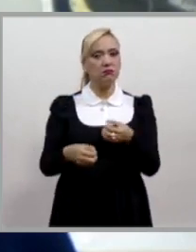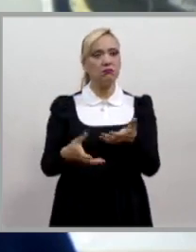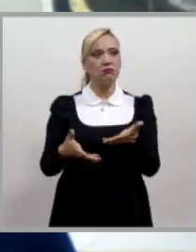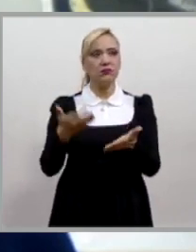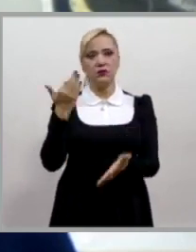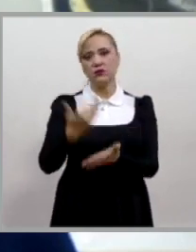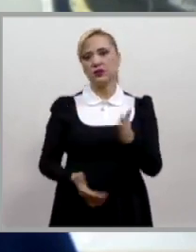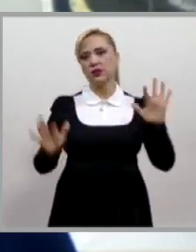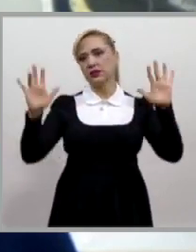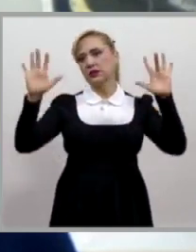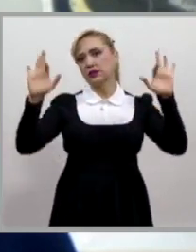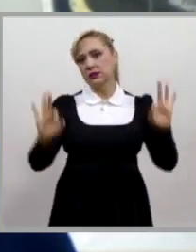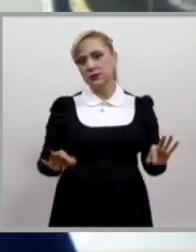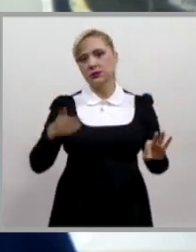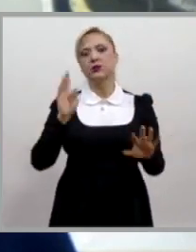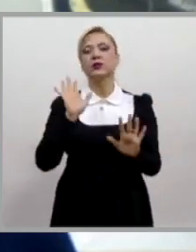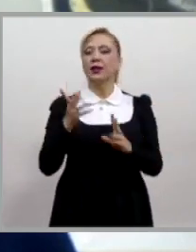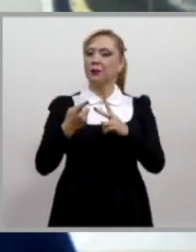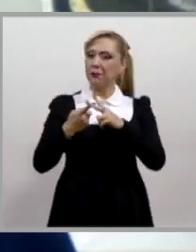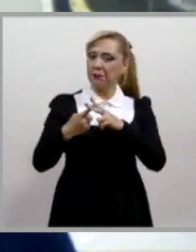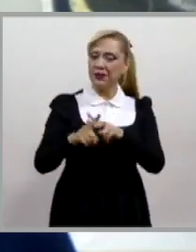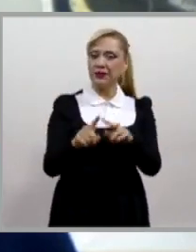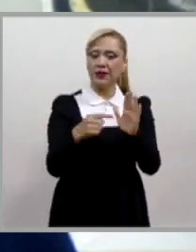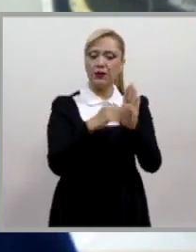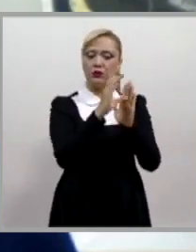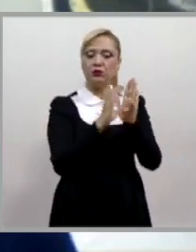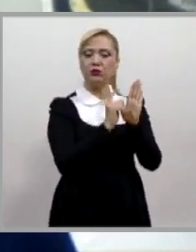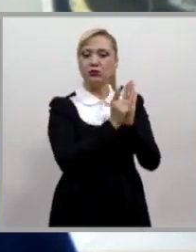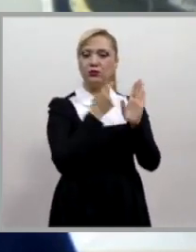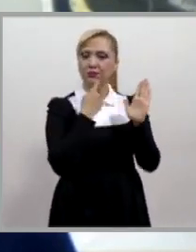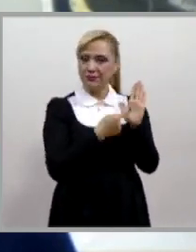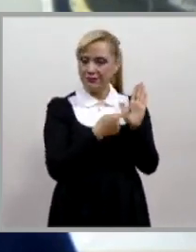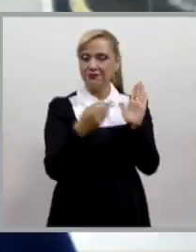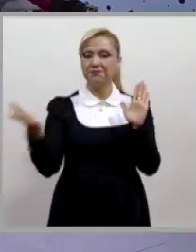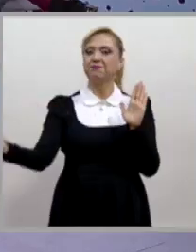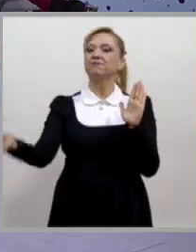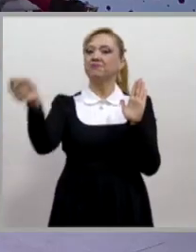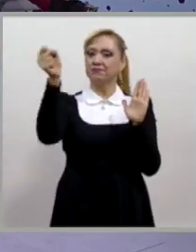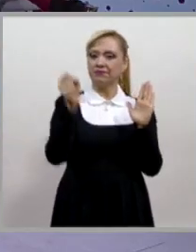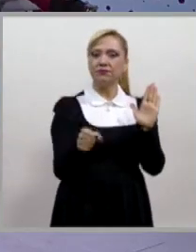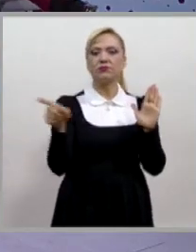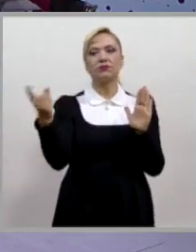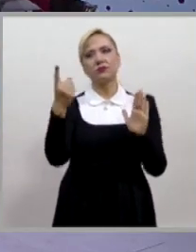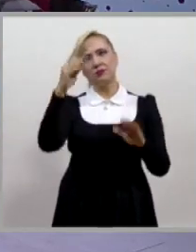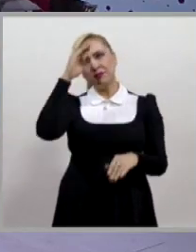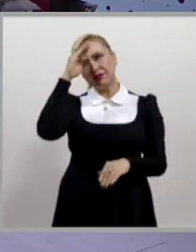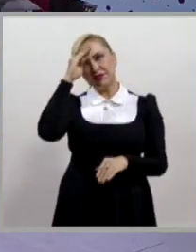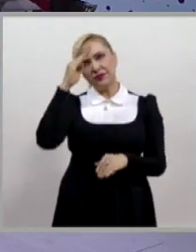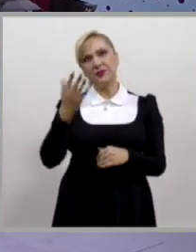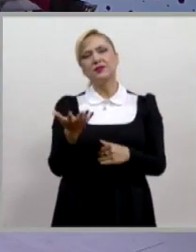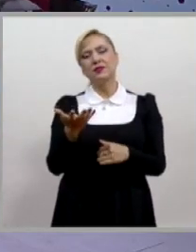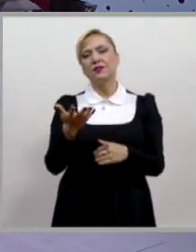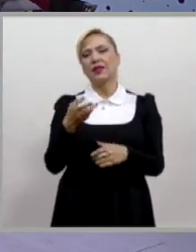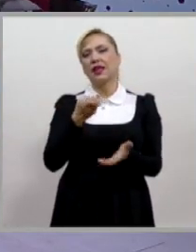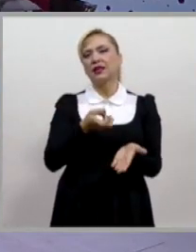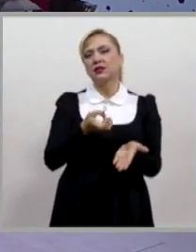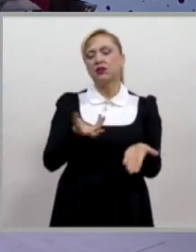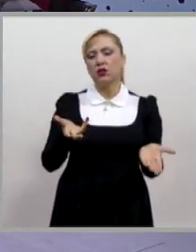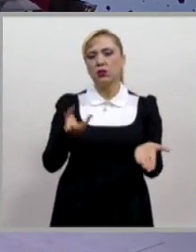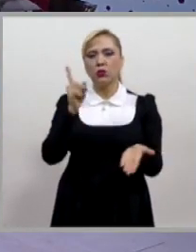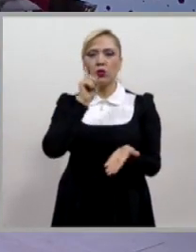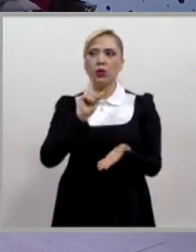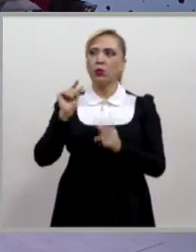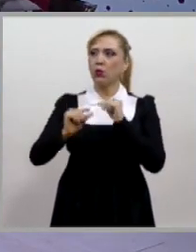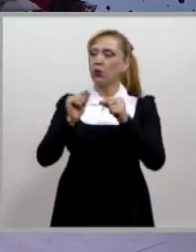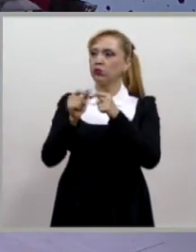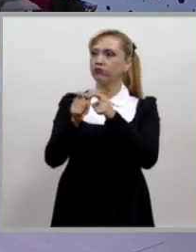paridad que existe, pero que ya tenemos un principio constitucional, y la importancia, digamos, ¿cuál es tu reflexión sobre este punto, ¿no? La presencia